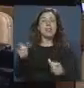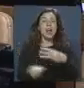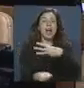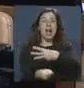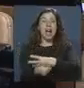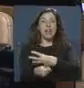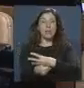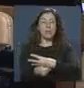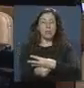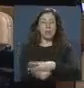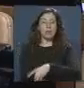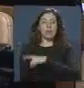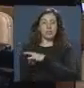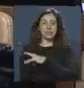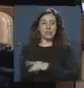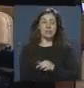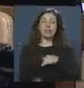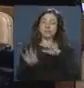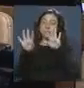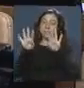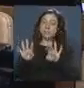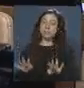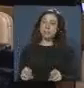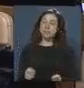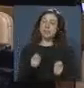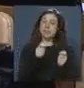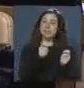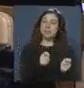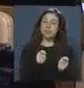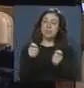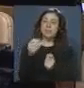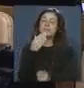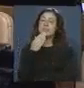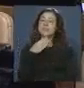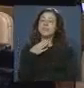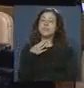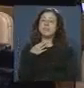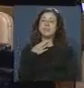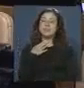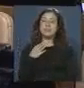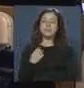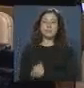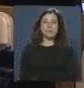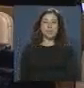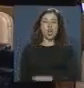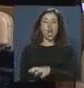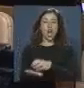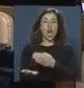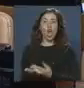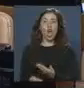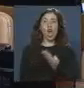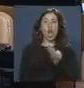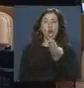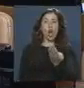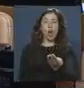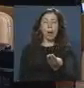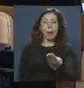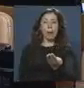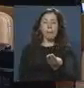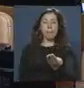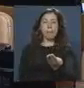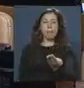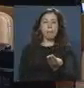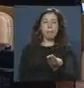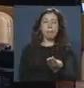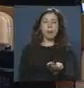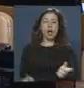mayor en Chile. Ese oficio, presidente, a su vez también quiero pedir que se envíe copia de este oficio